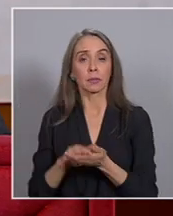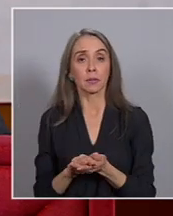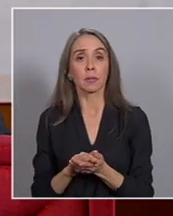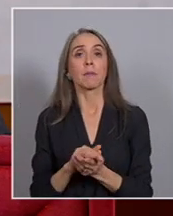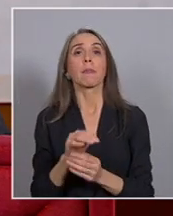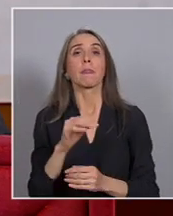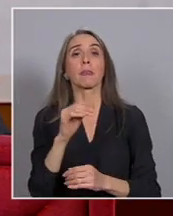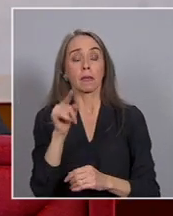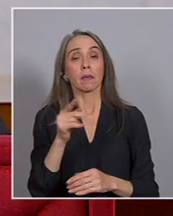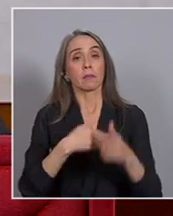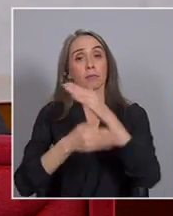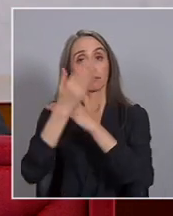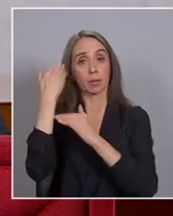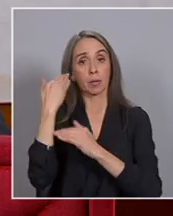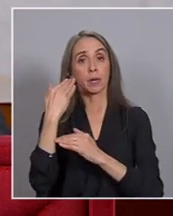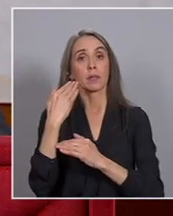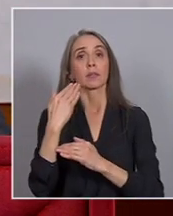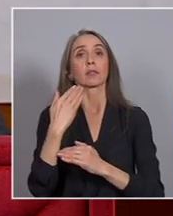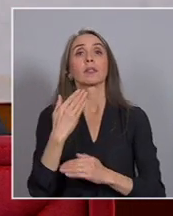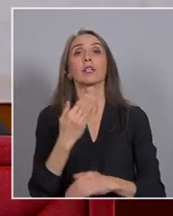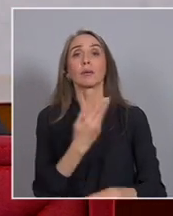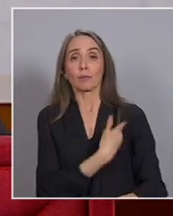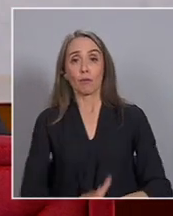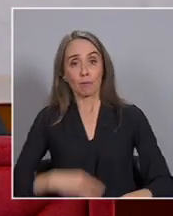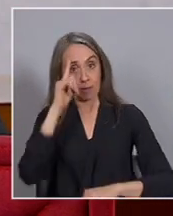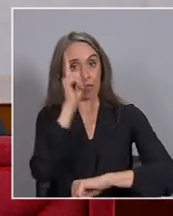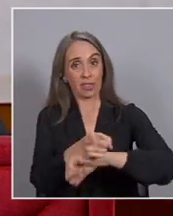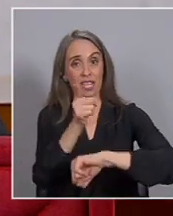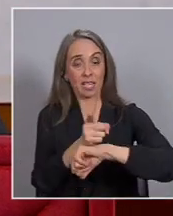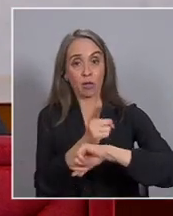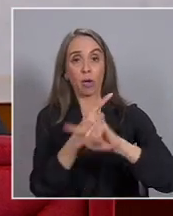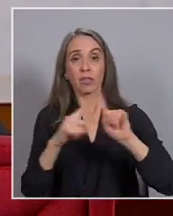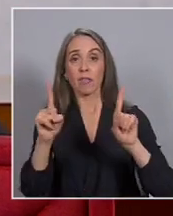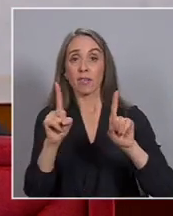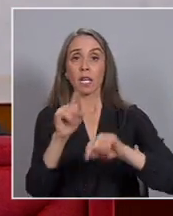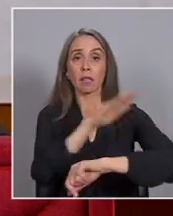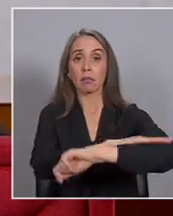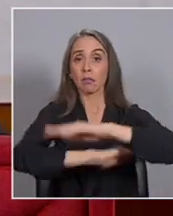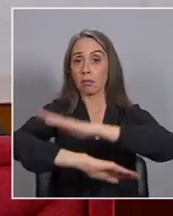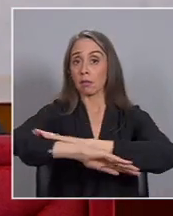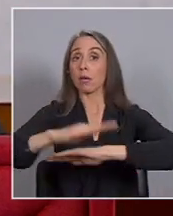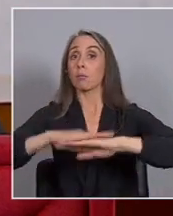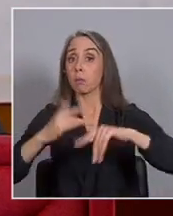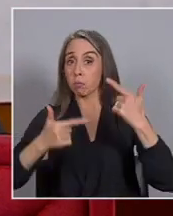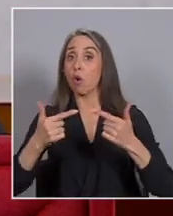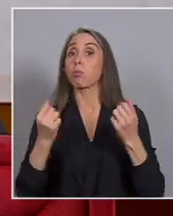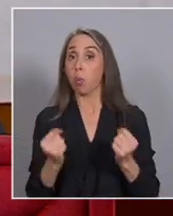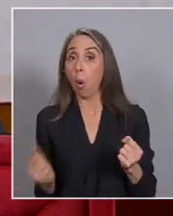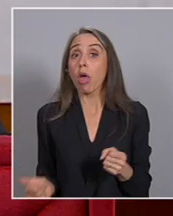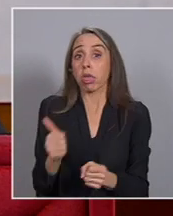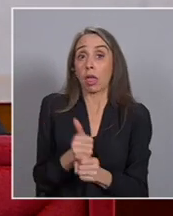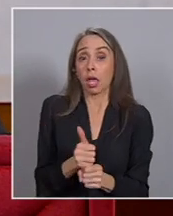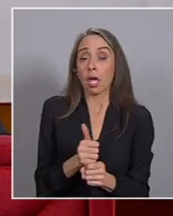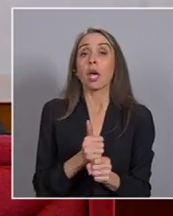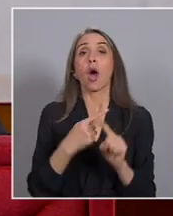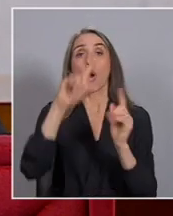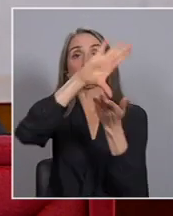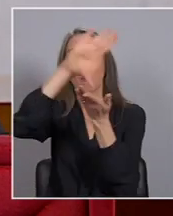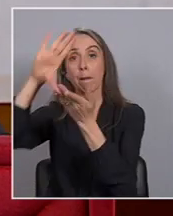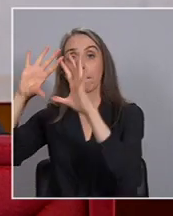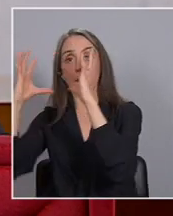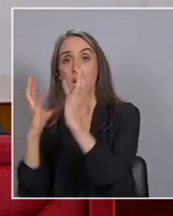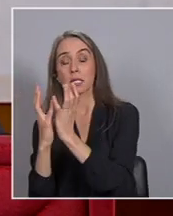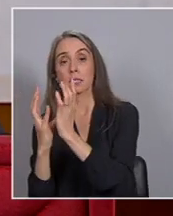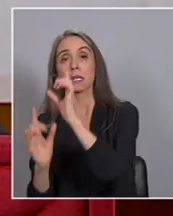Las dictaduras pueden tener diferentes colores políticos. Hay países a los que les ha